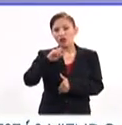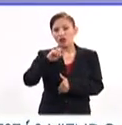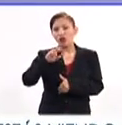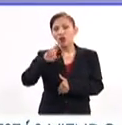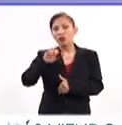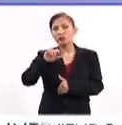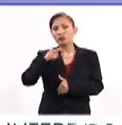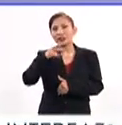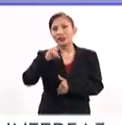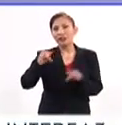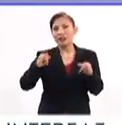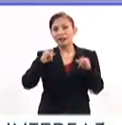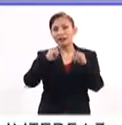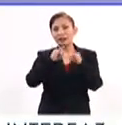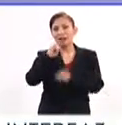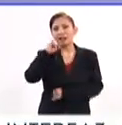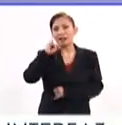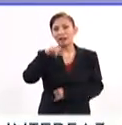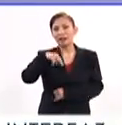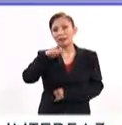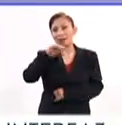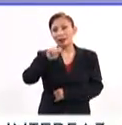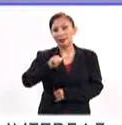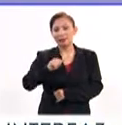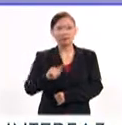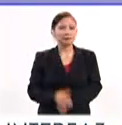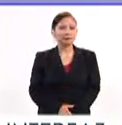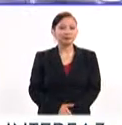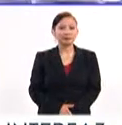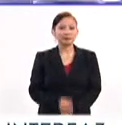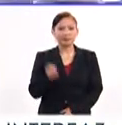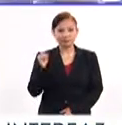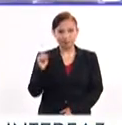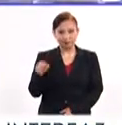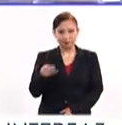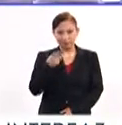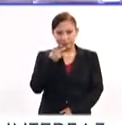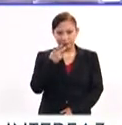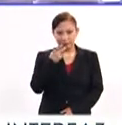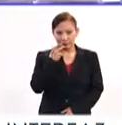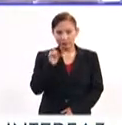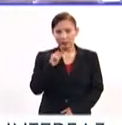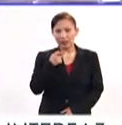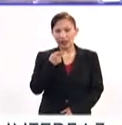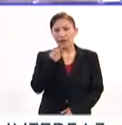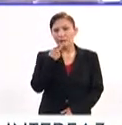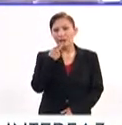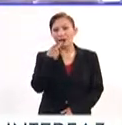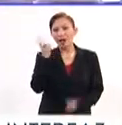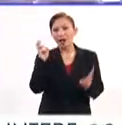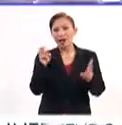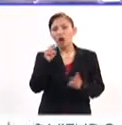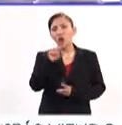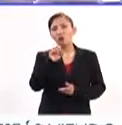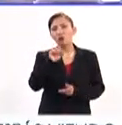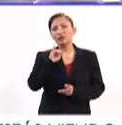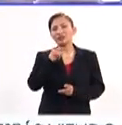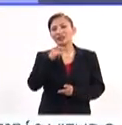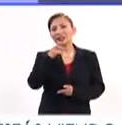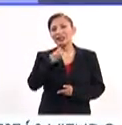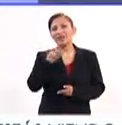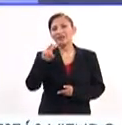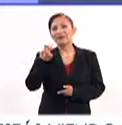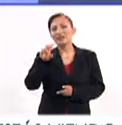Usigli, del Instituto Nacional de Bellas Artes. Y bueno, precisamente, Sergio, hablando de Usigli y